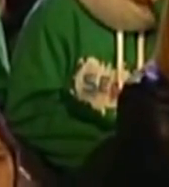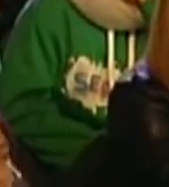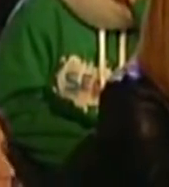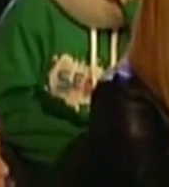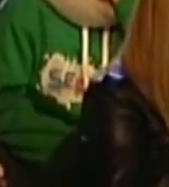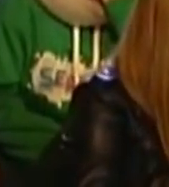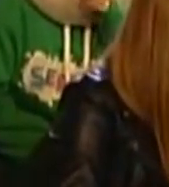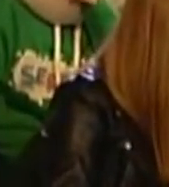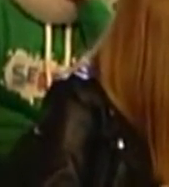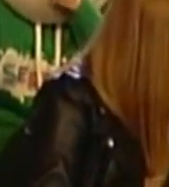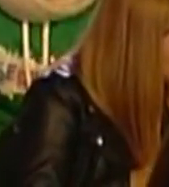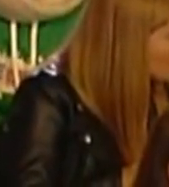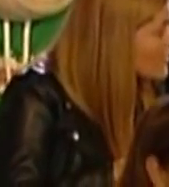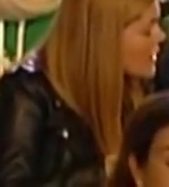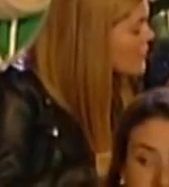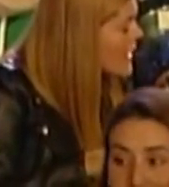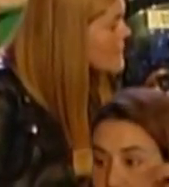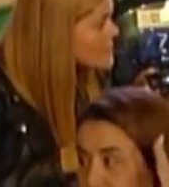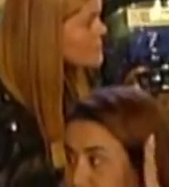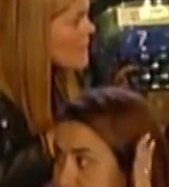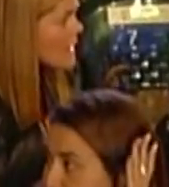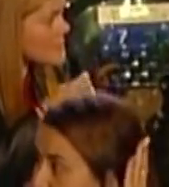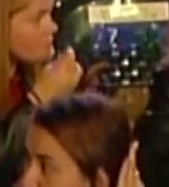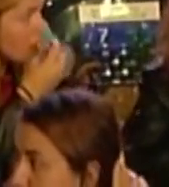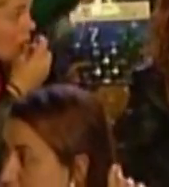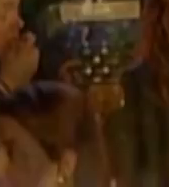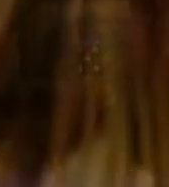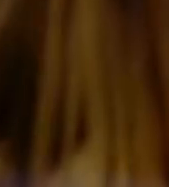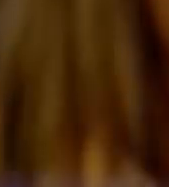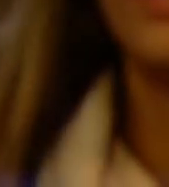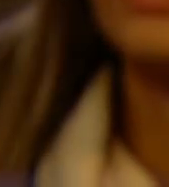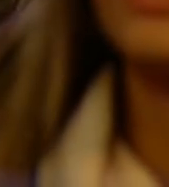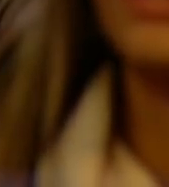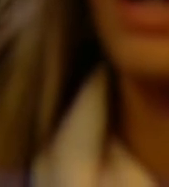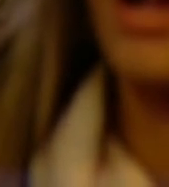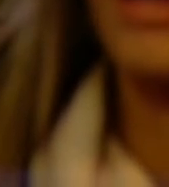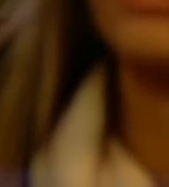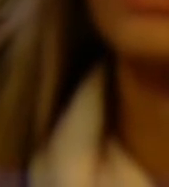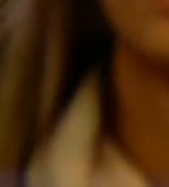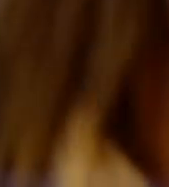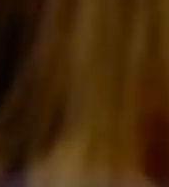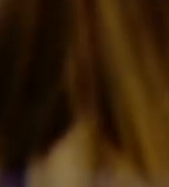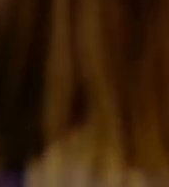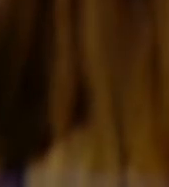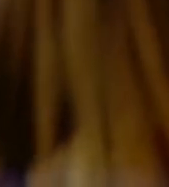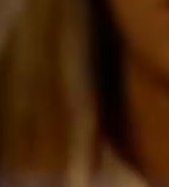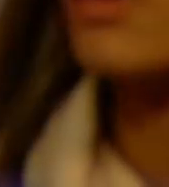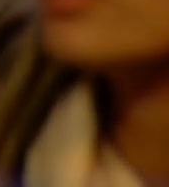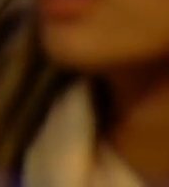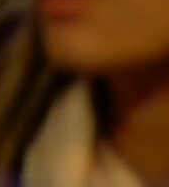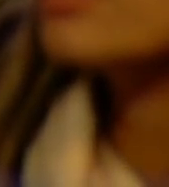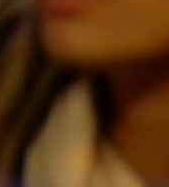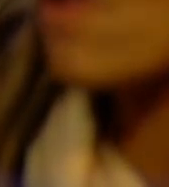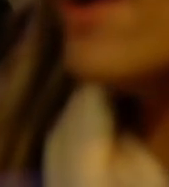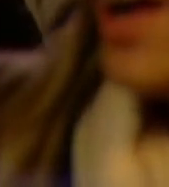delante les queda bastante tiempo todavía para sacar sus dos canciones a los Trapasones. Y cómo se nota que es una murga numerosa, son 70